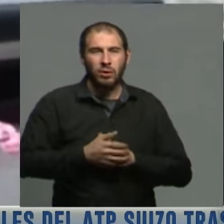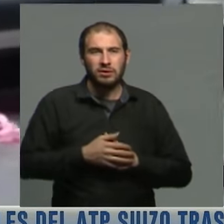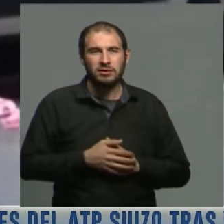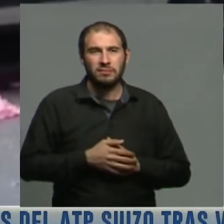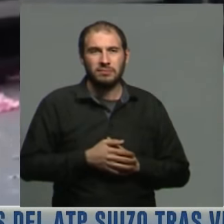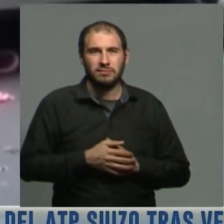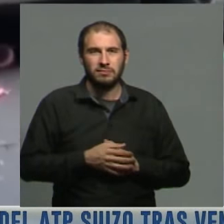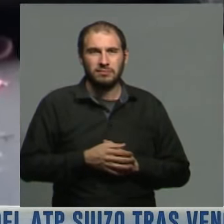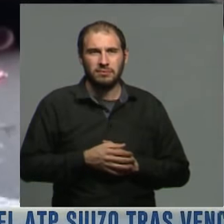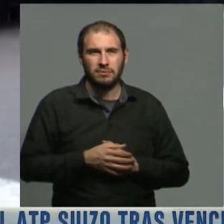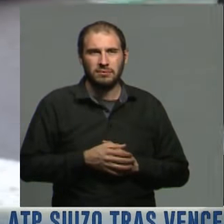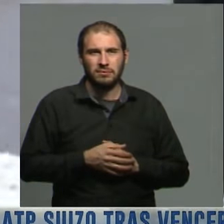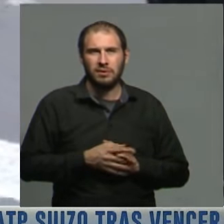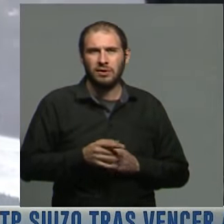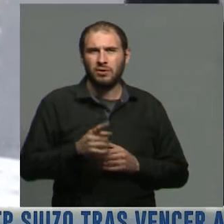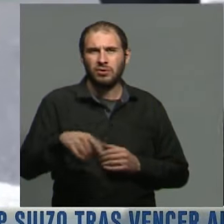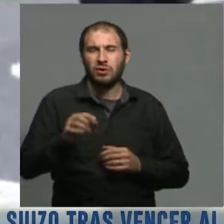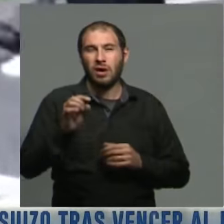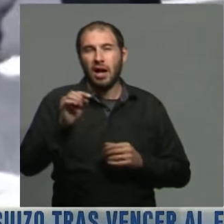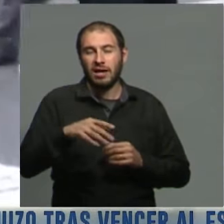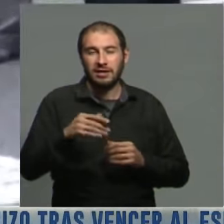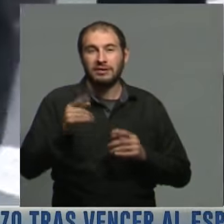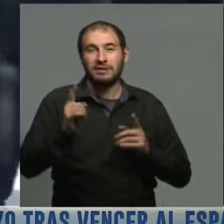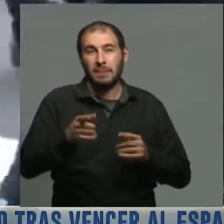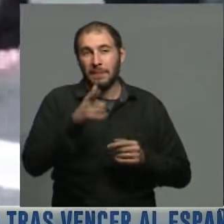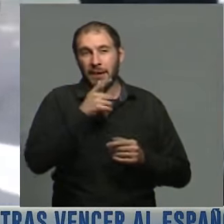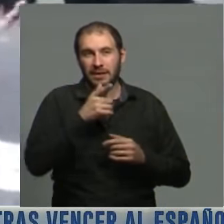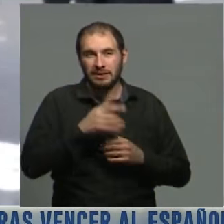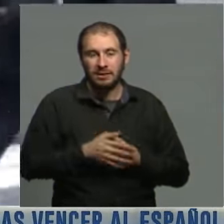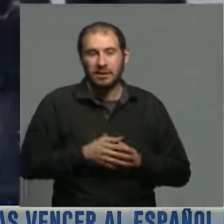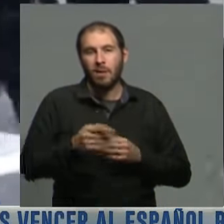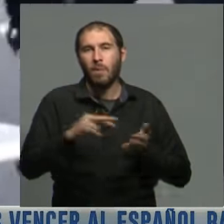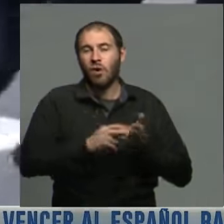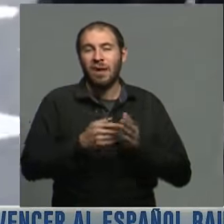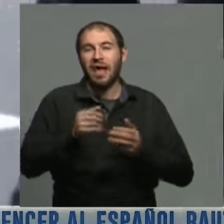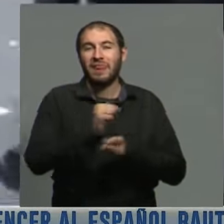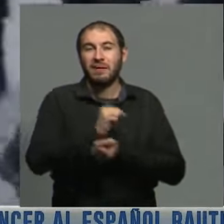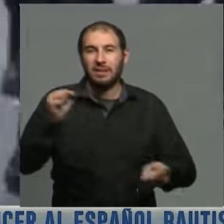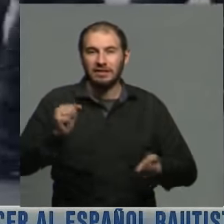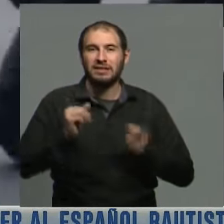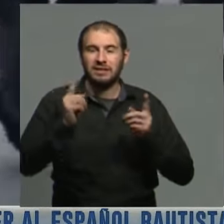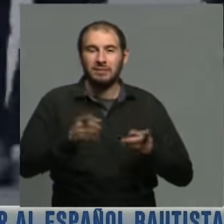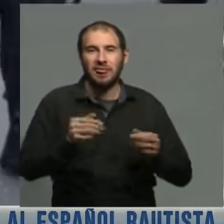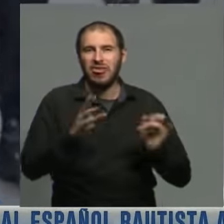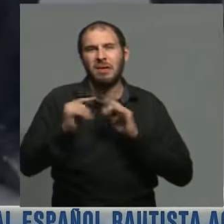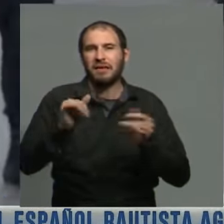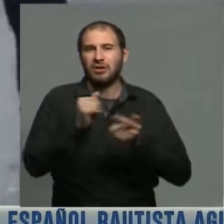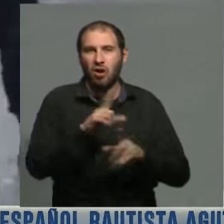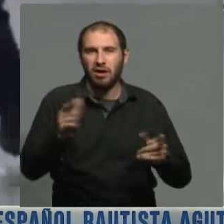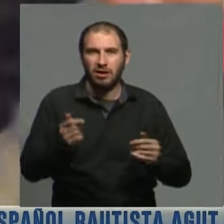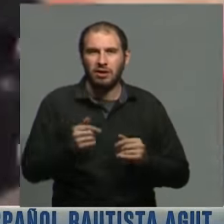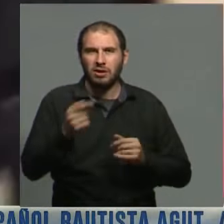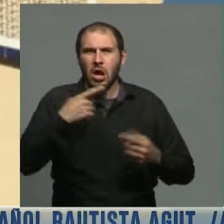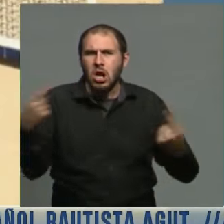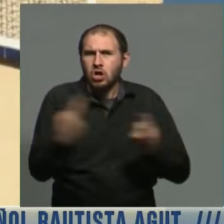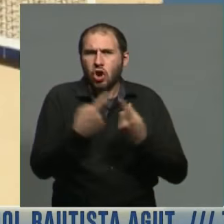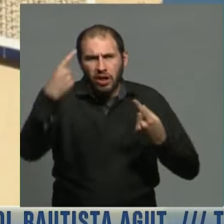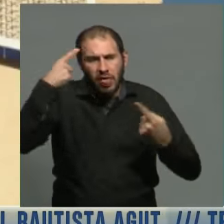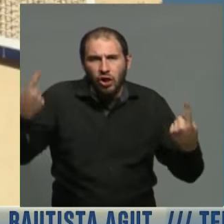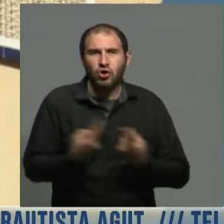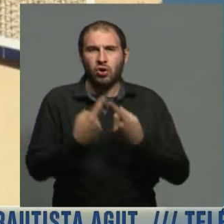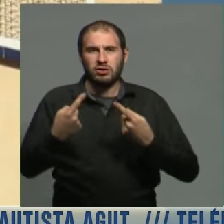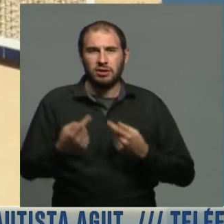saliendo, y queramos o no siempre acababa apareciendo el conflicto de la independencia, y tampoco era un debate, no era un debate, era una confrontación de ideas.